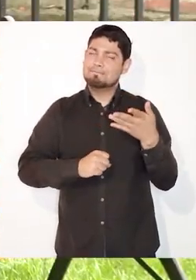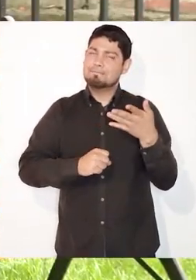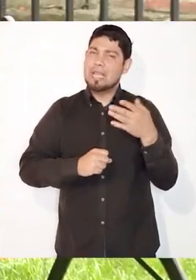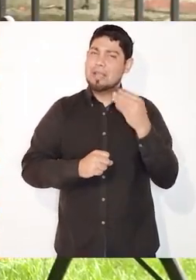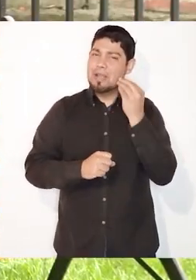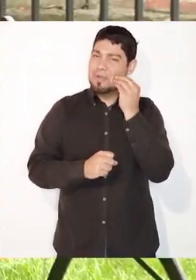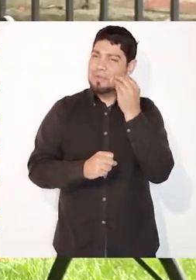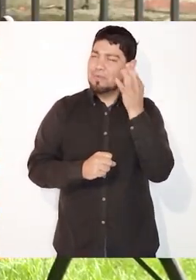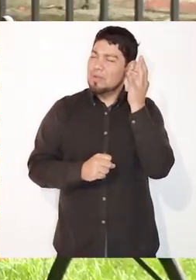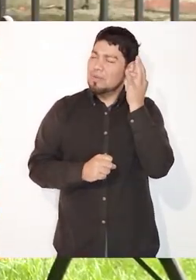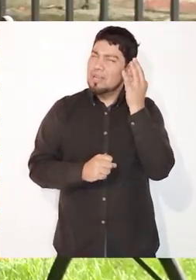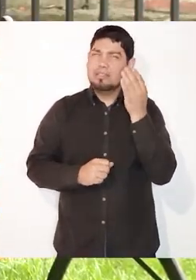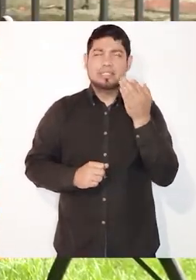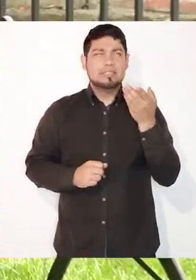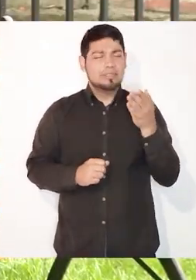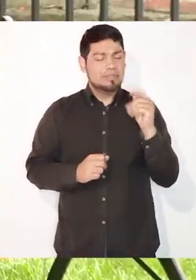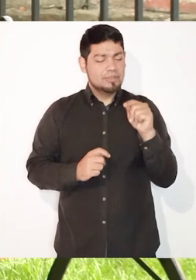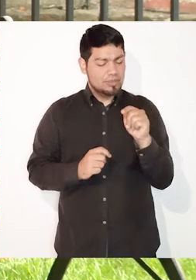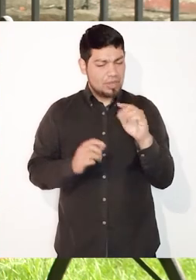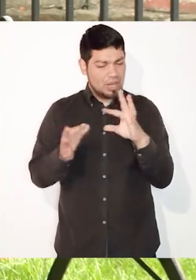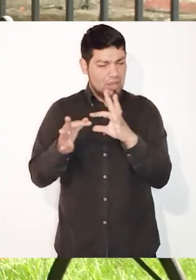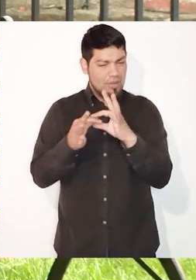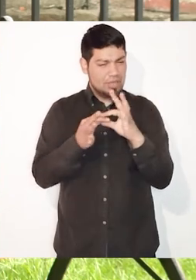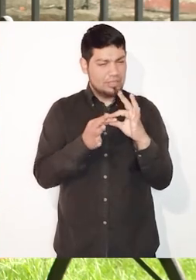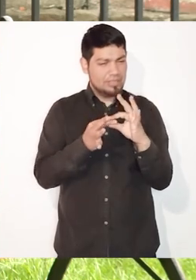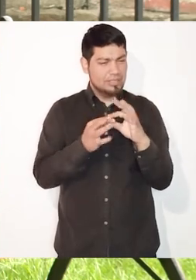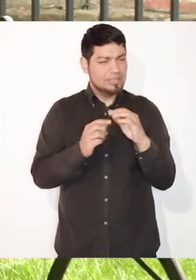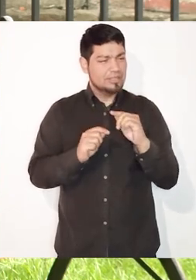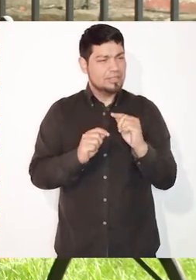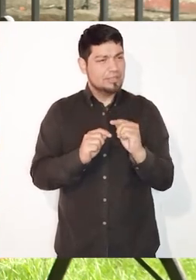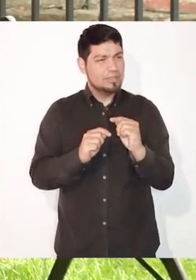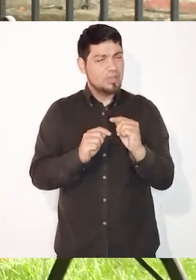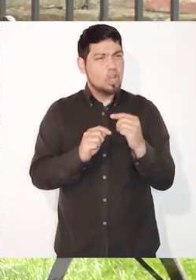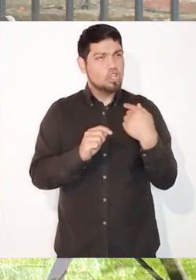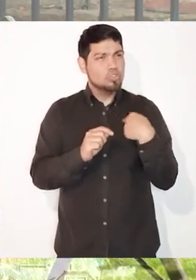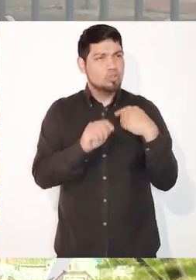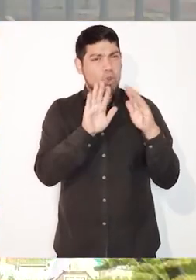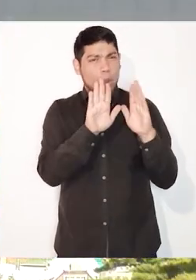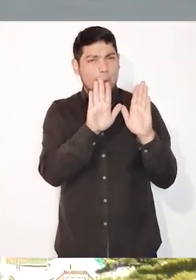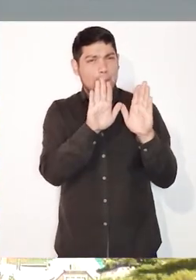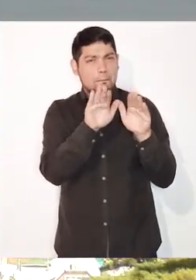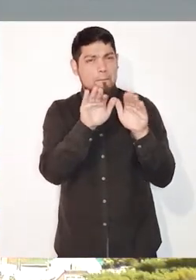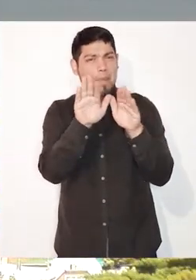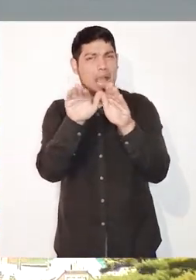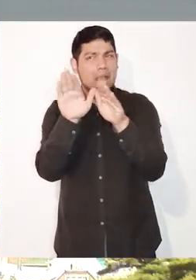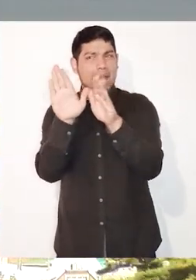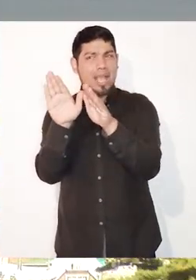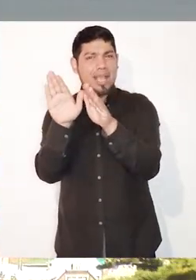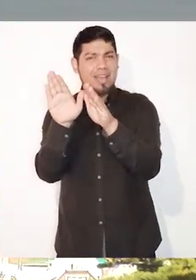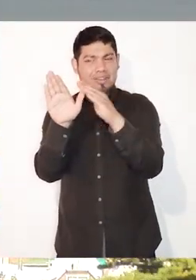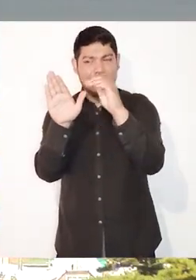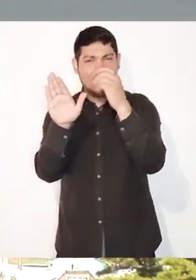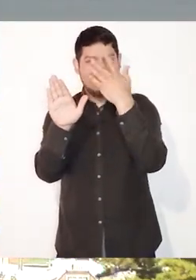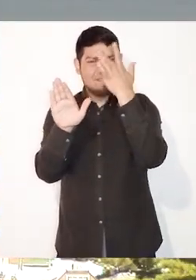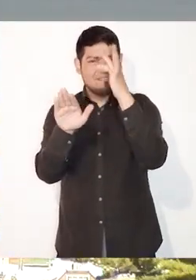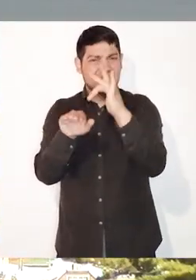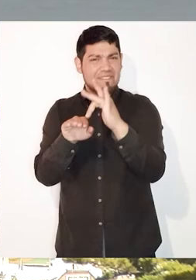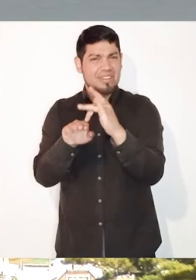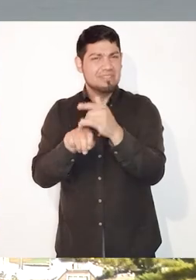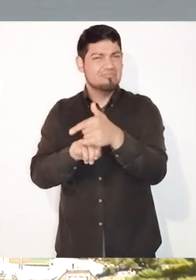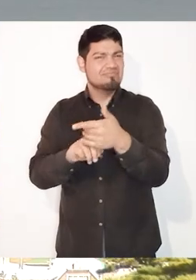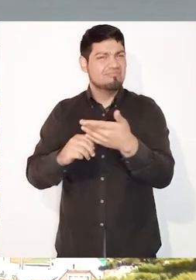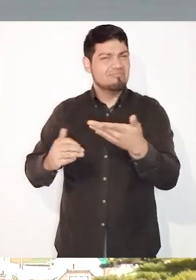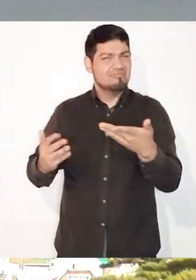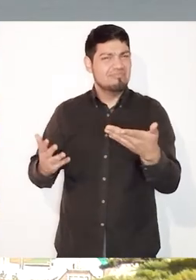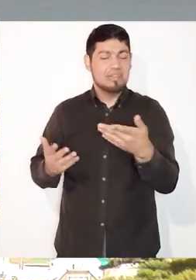Procuro olvidarte siguiendo la ruta de un pájaro herido. ¿Qué era eso? Y yo me quedaba pensando mucho rato, ¿qué era eso?